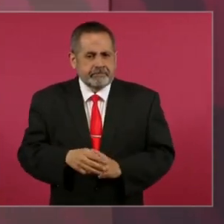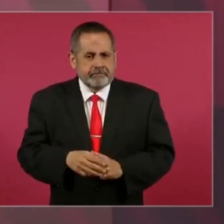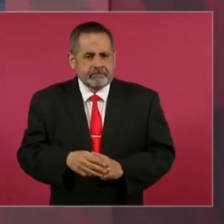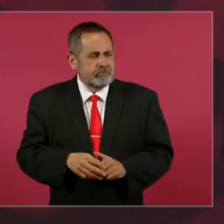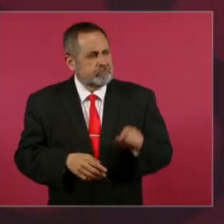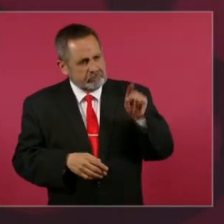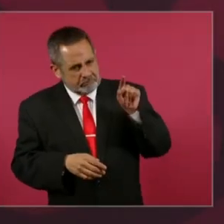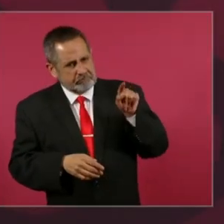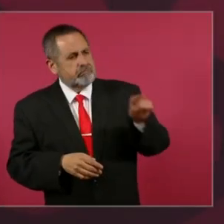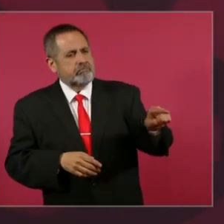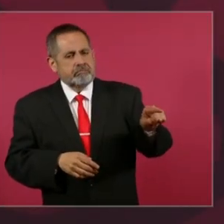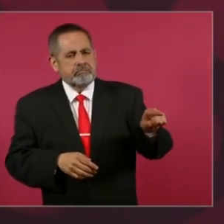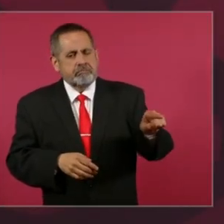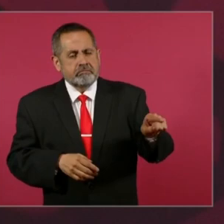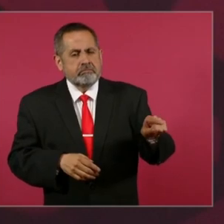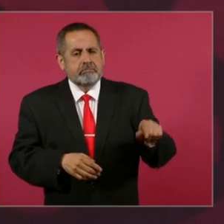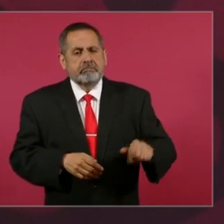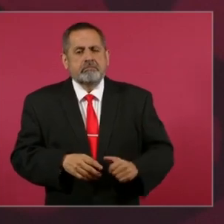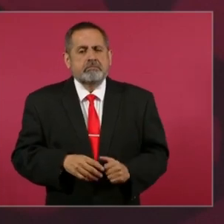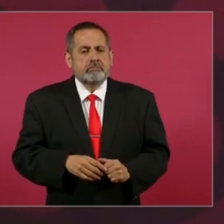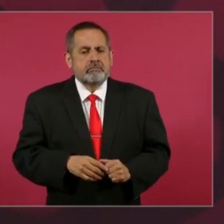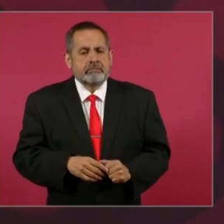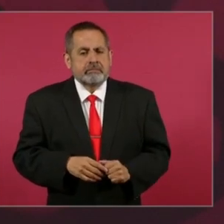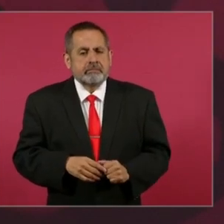tú eres un